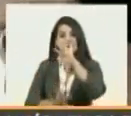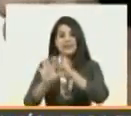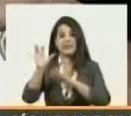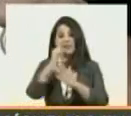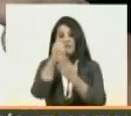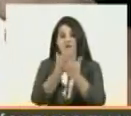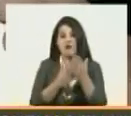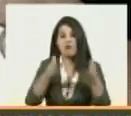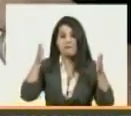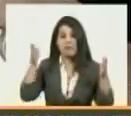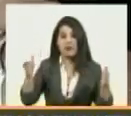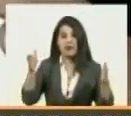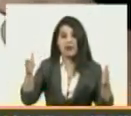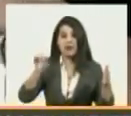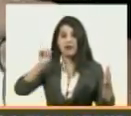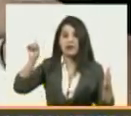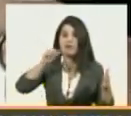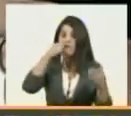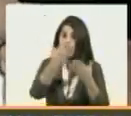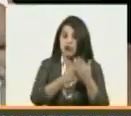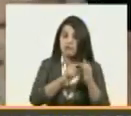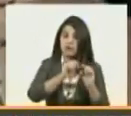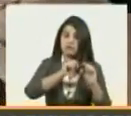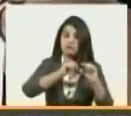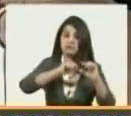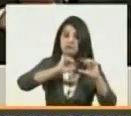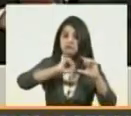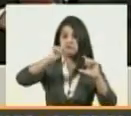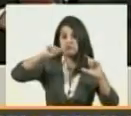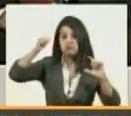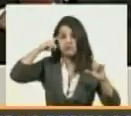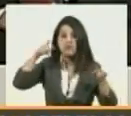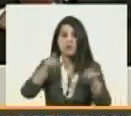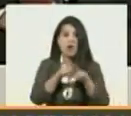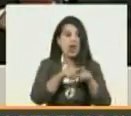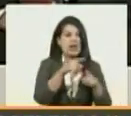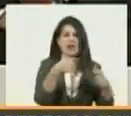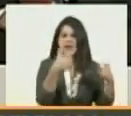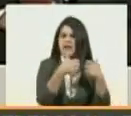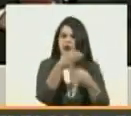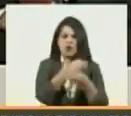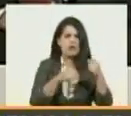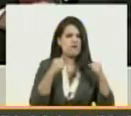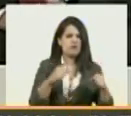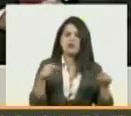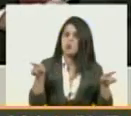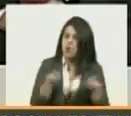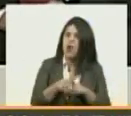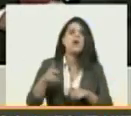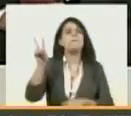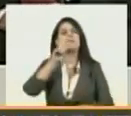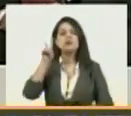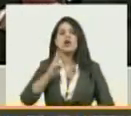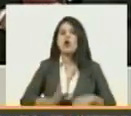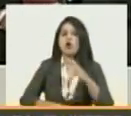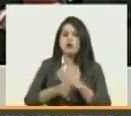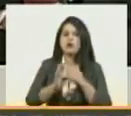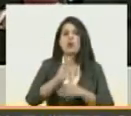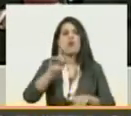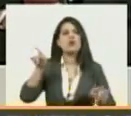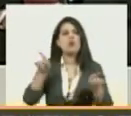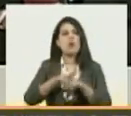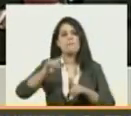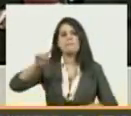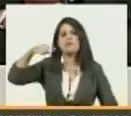de 2016, en el marco de una feroz guerra económica contra Venezuela, Venezuela aún sigue siendo líder